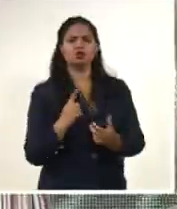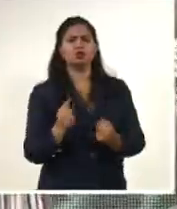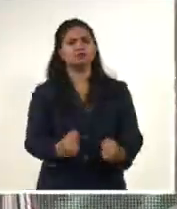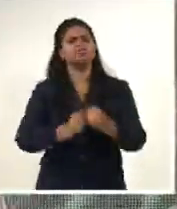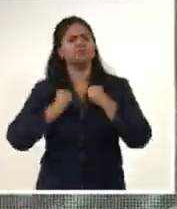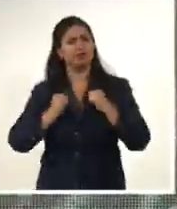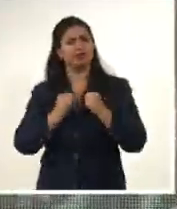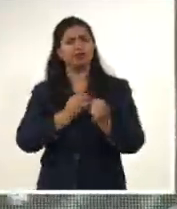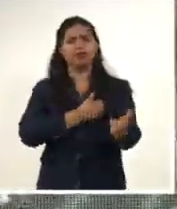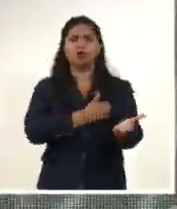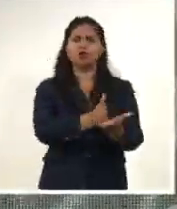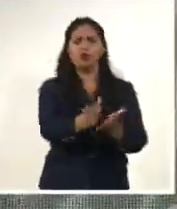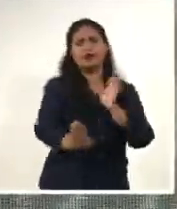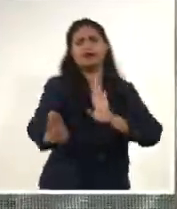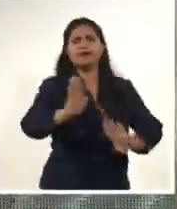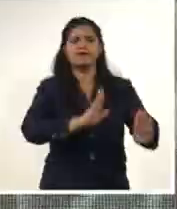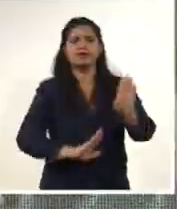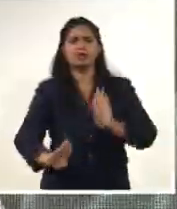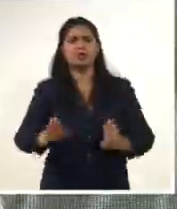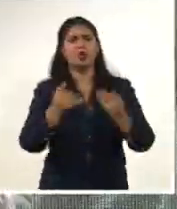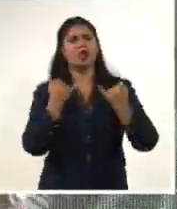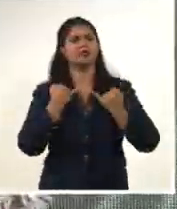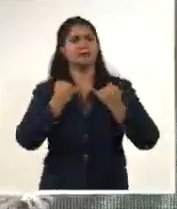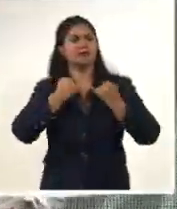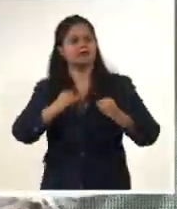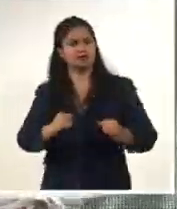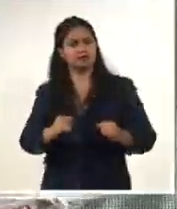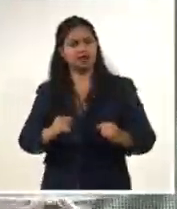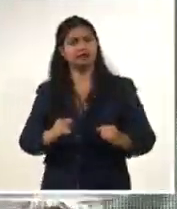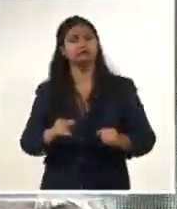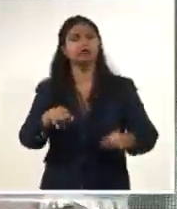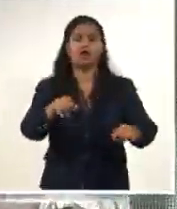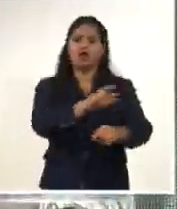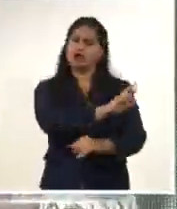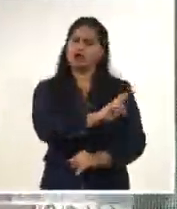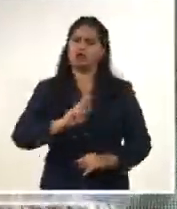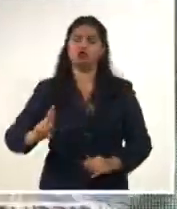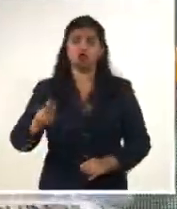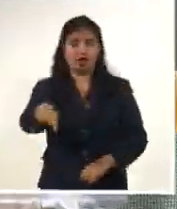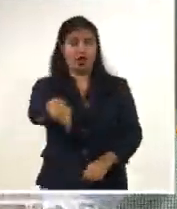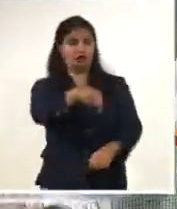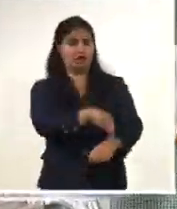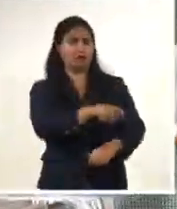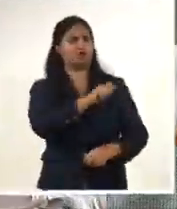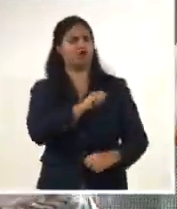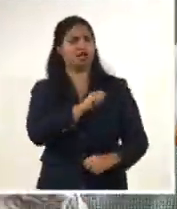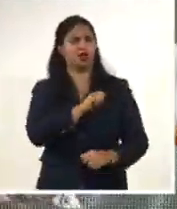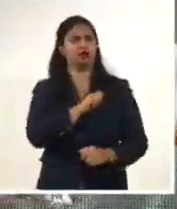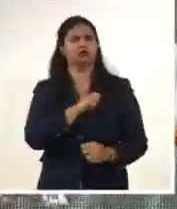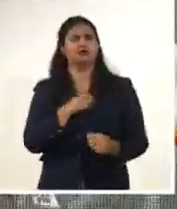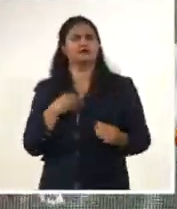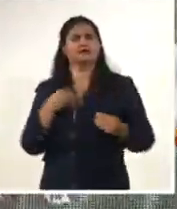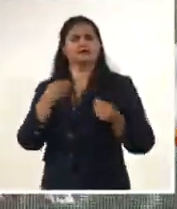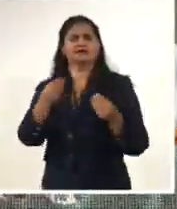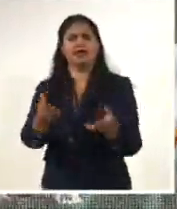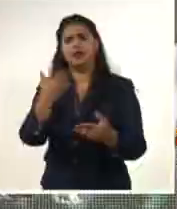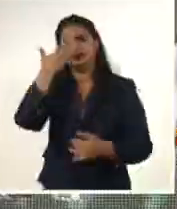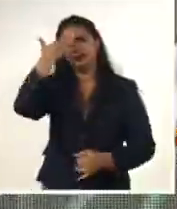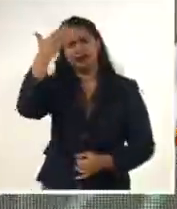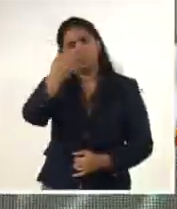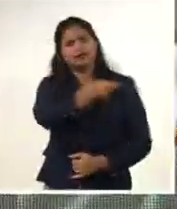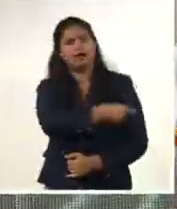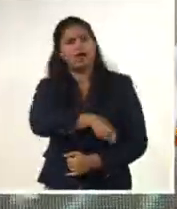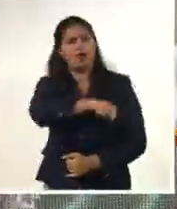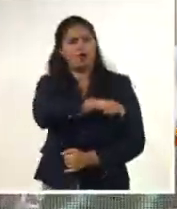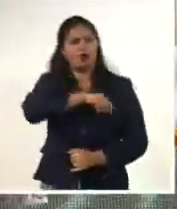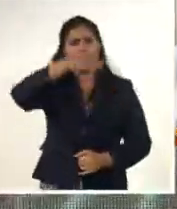consecuencias. Yo quiero en este momento darle ese agradecimiento al pueblo cubano,